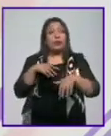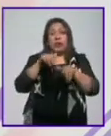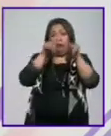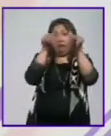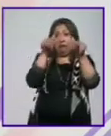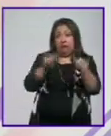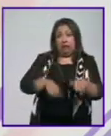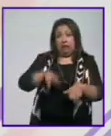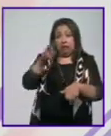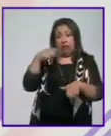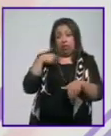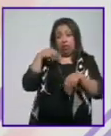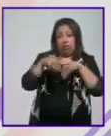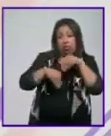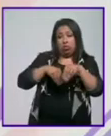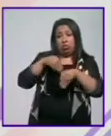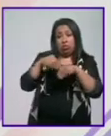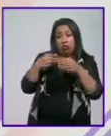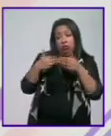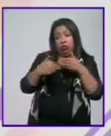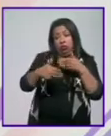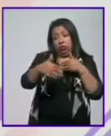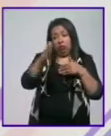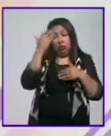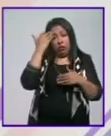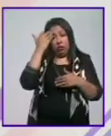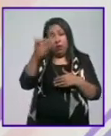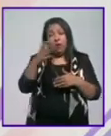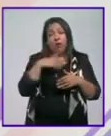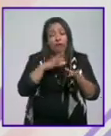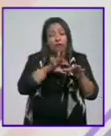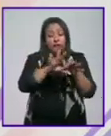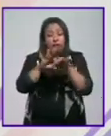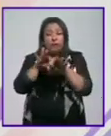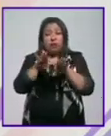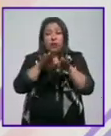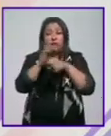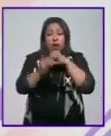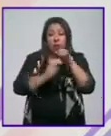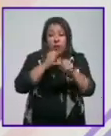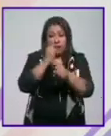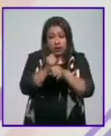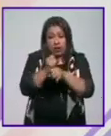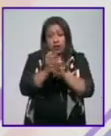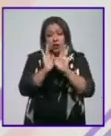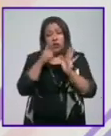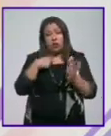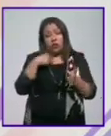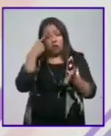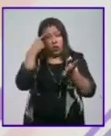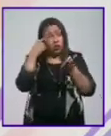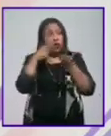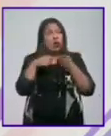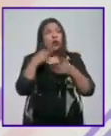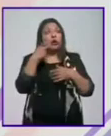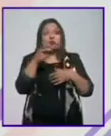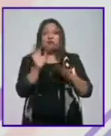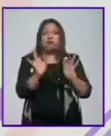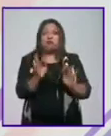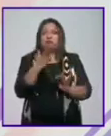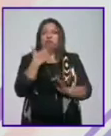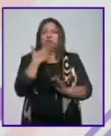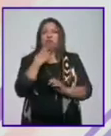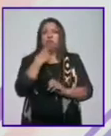tanto tiempo que lo viene haciendo, tiene una red de trabajo internacional, yo creo que es de las más